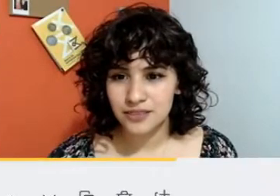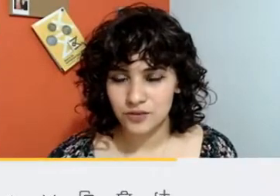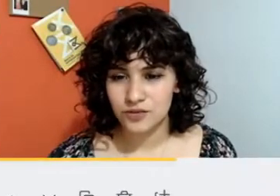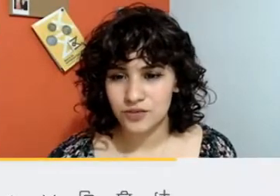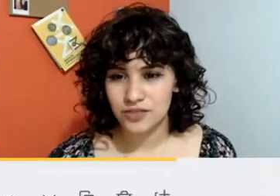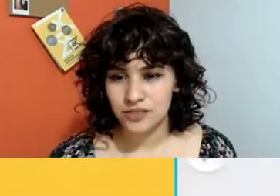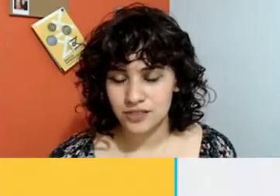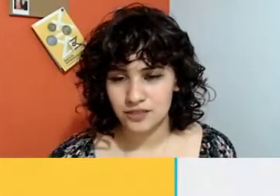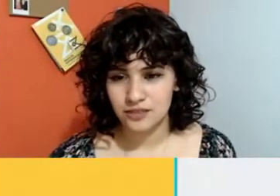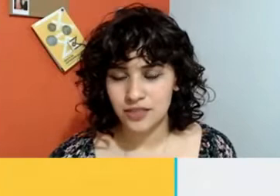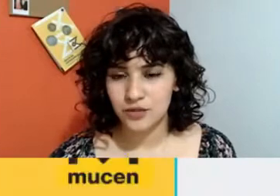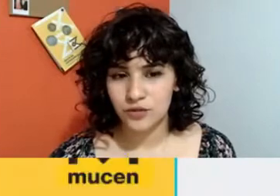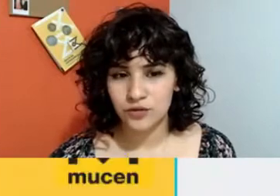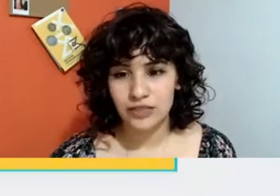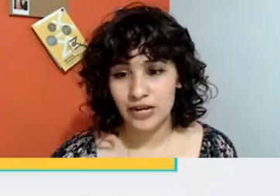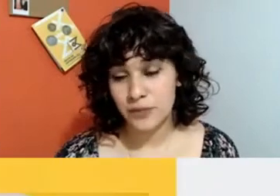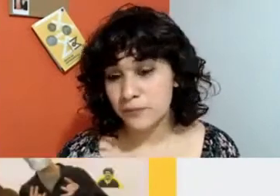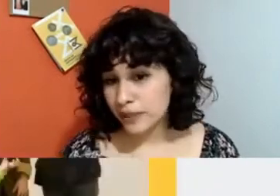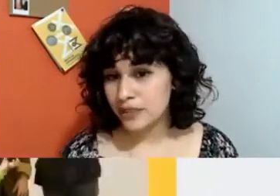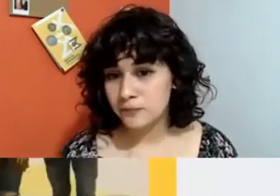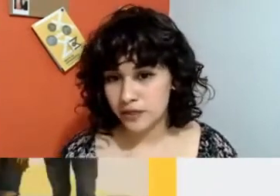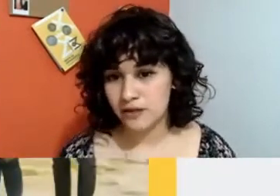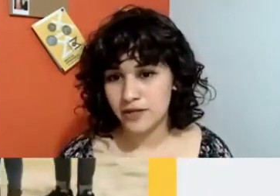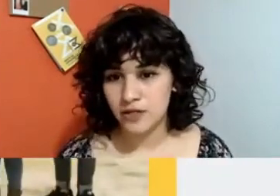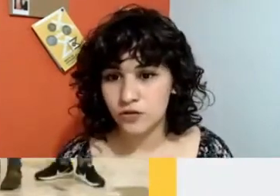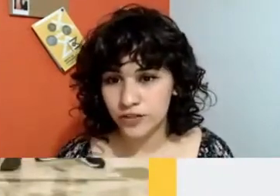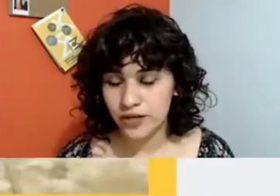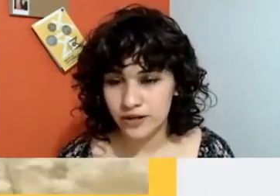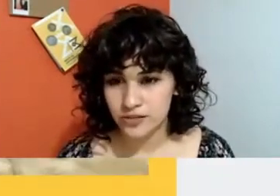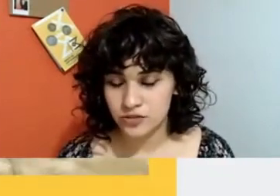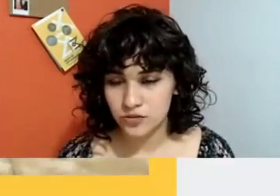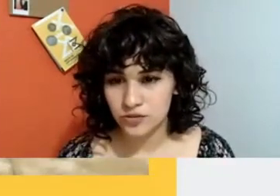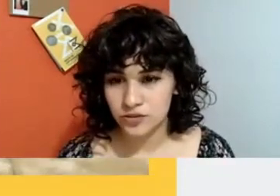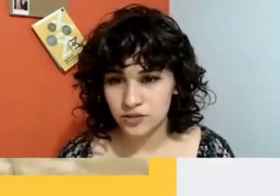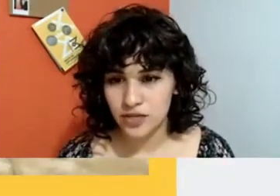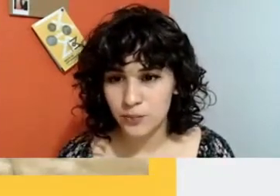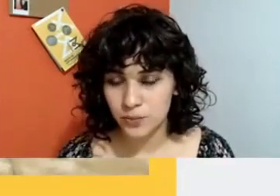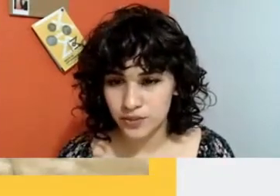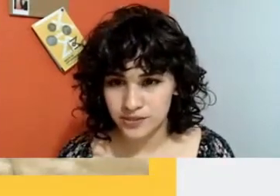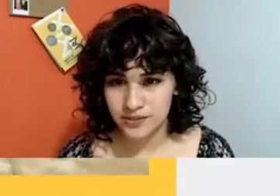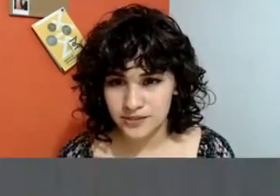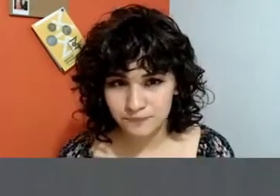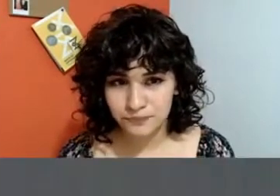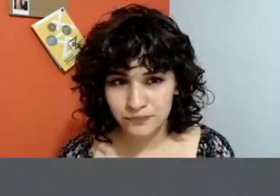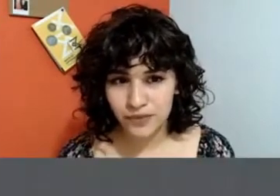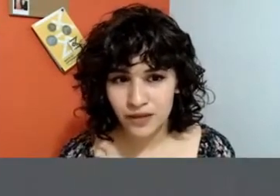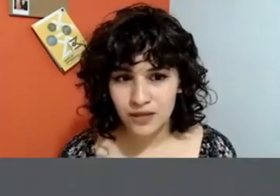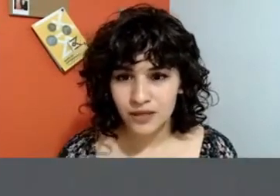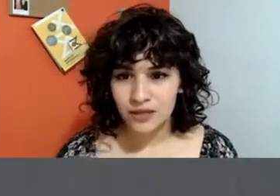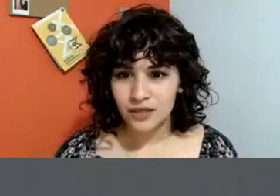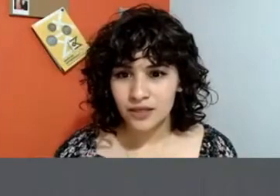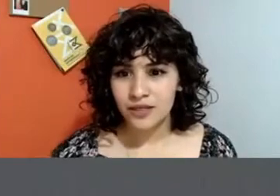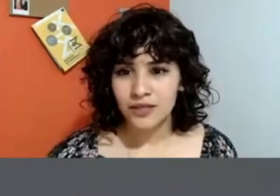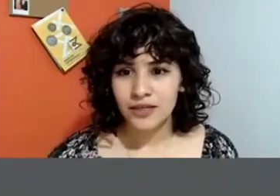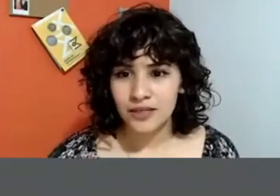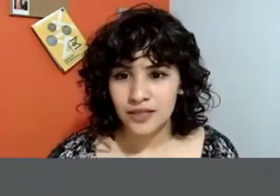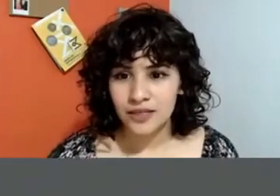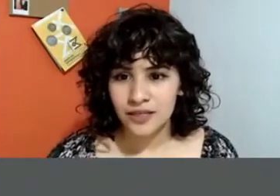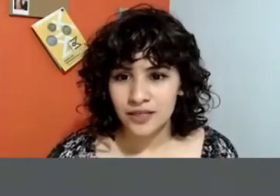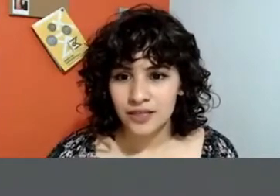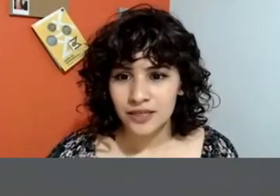Sí, entonces dentro de la misma guía en verdad van a encontrar estas propuestas.